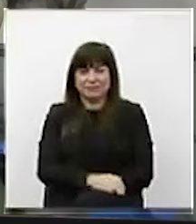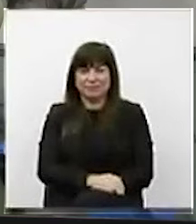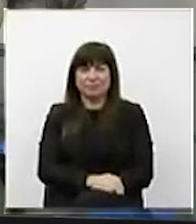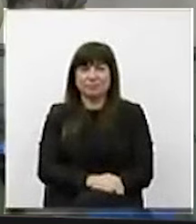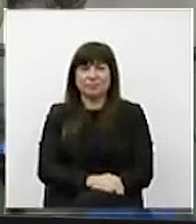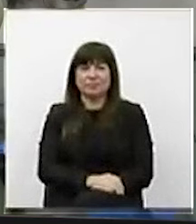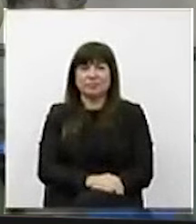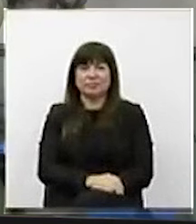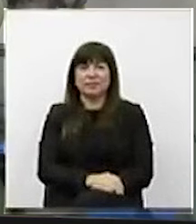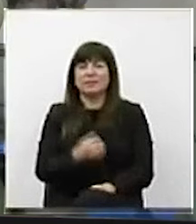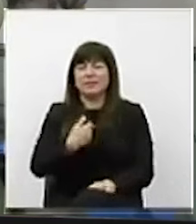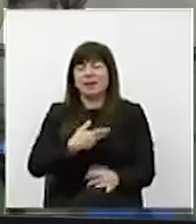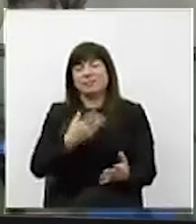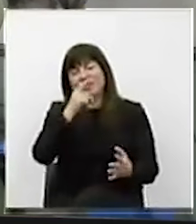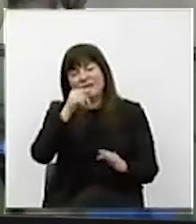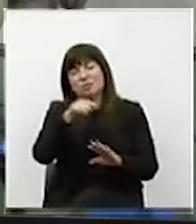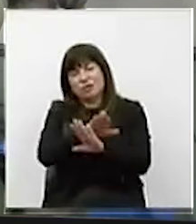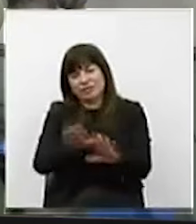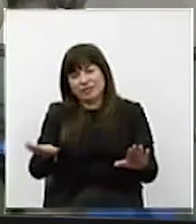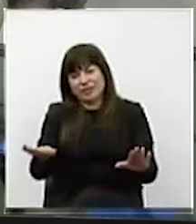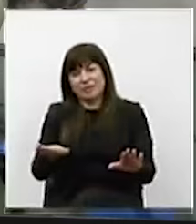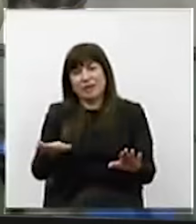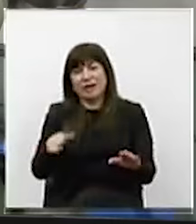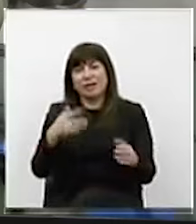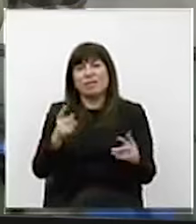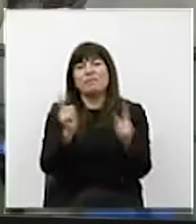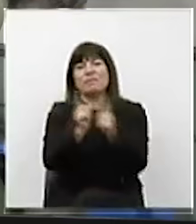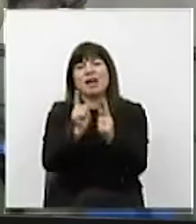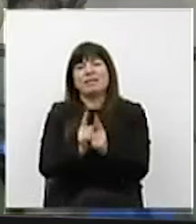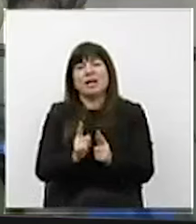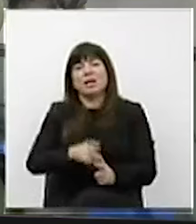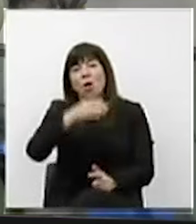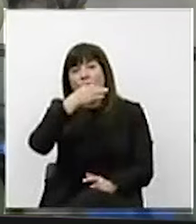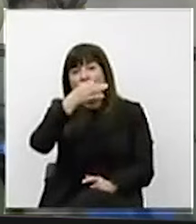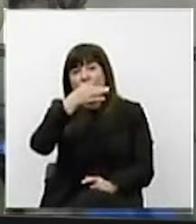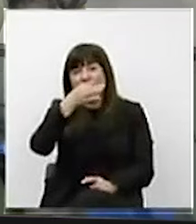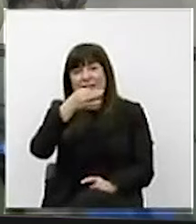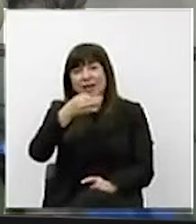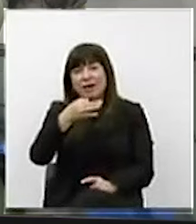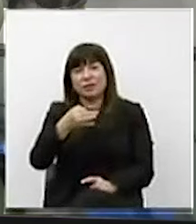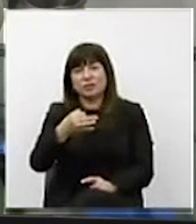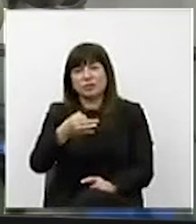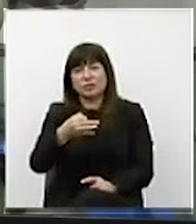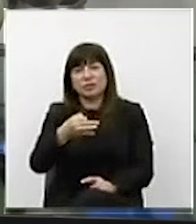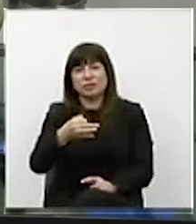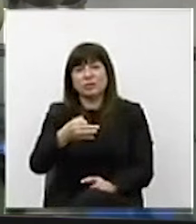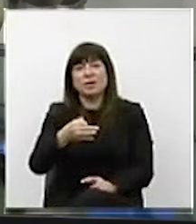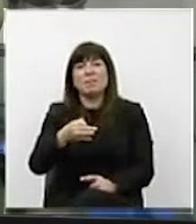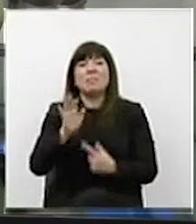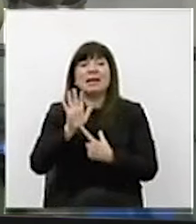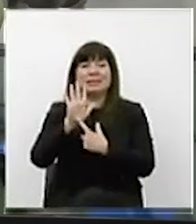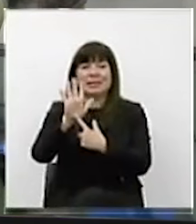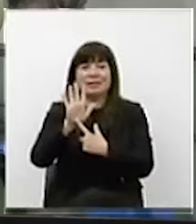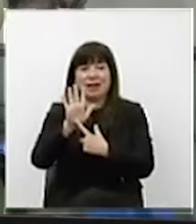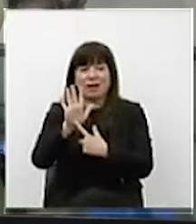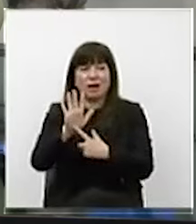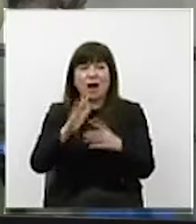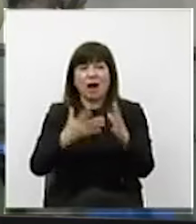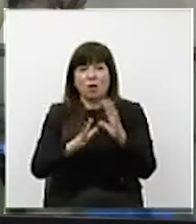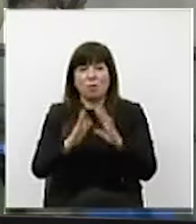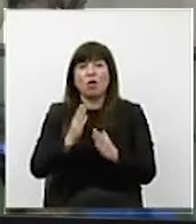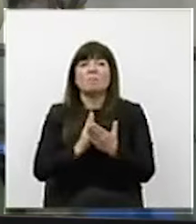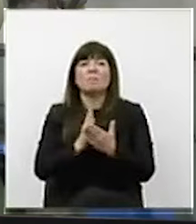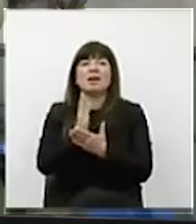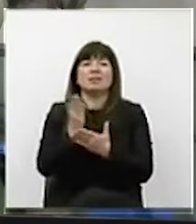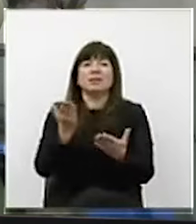Bueno, mira, para ir terminando, yo creo que unos breves comentarios finales y si quieren enfrentar también, si bien hemos